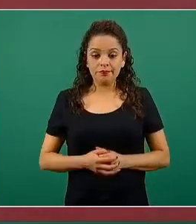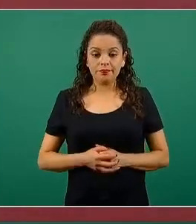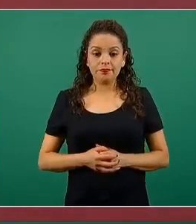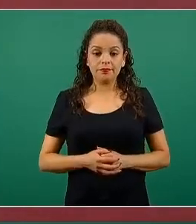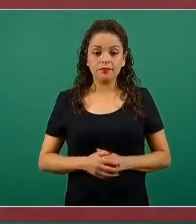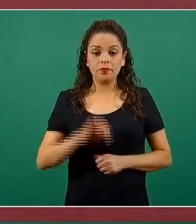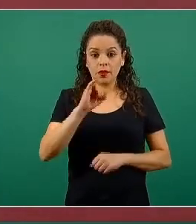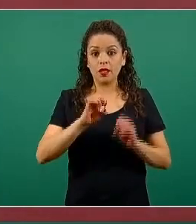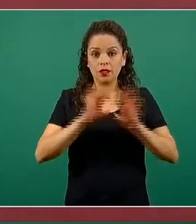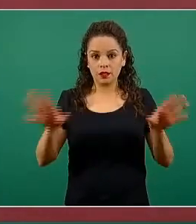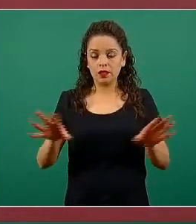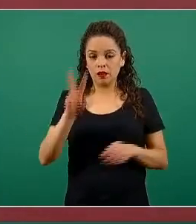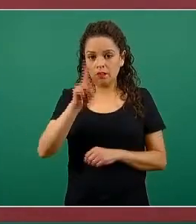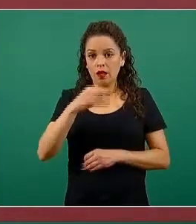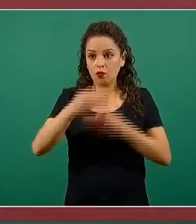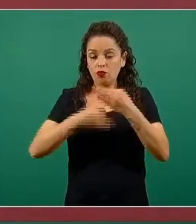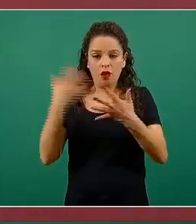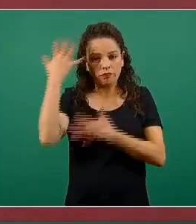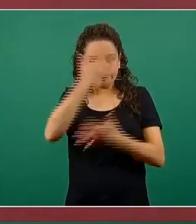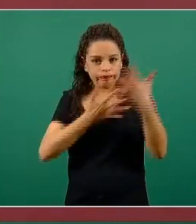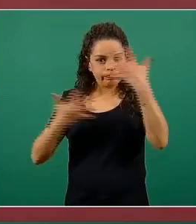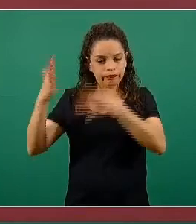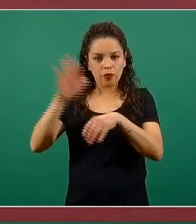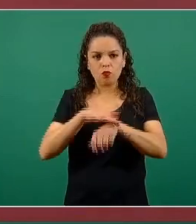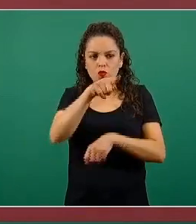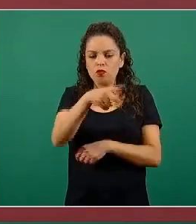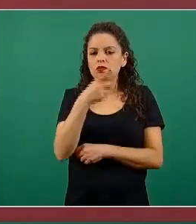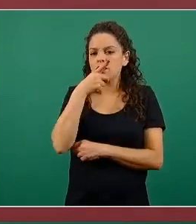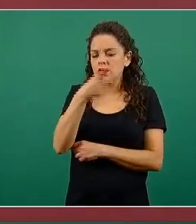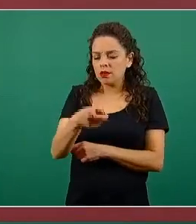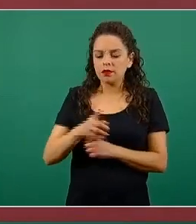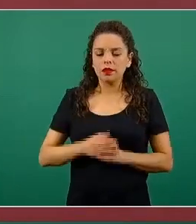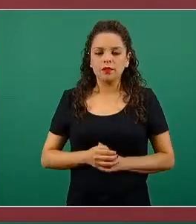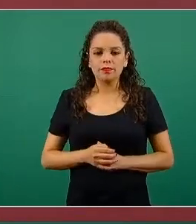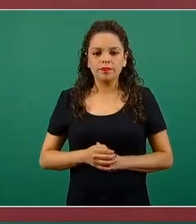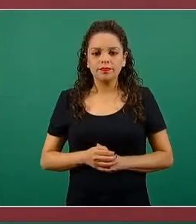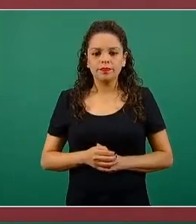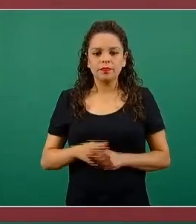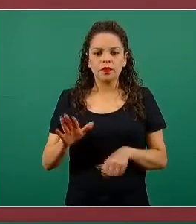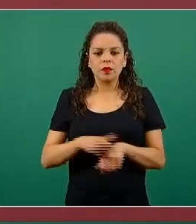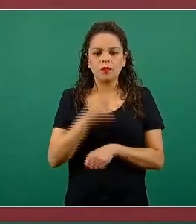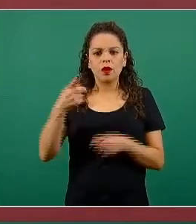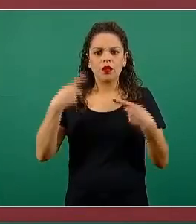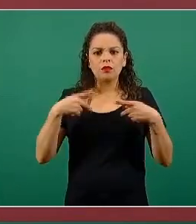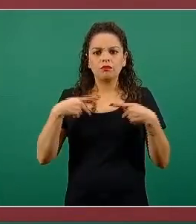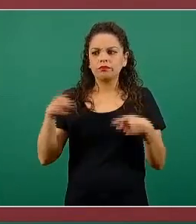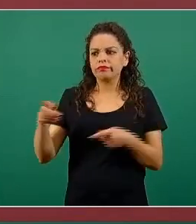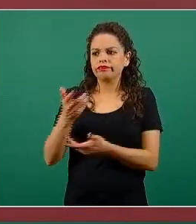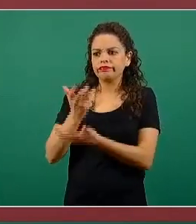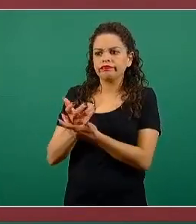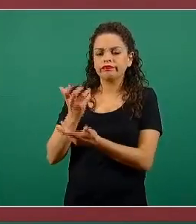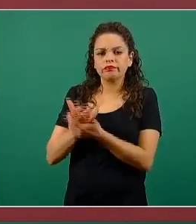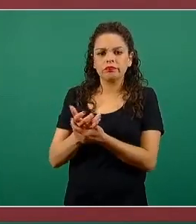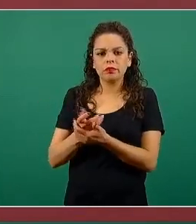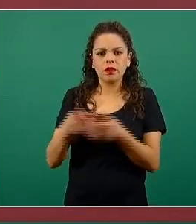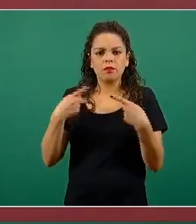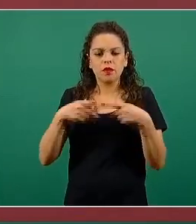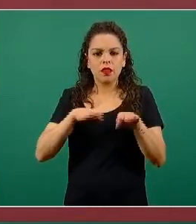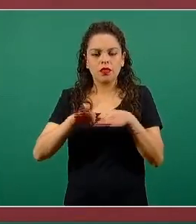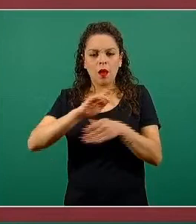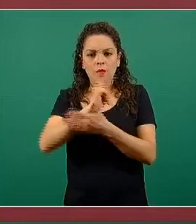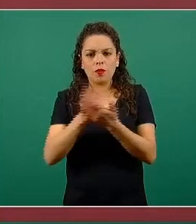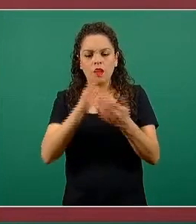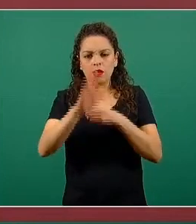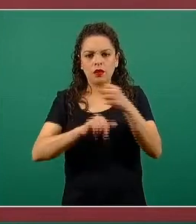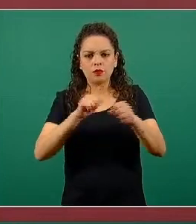Es claro que hay una confusión cuando usted dice que ¿por qué está ocioso el personal del Programa Nacional de Vacunación? Las